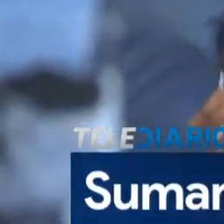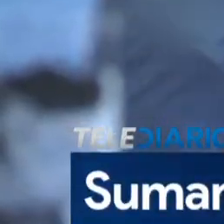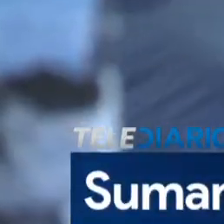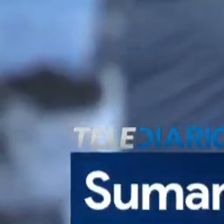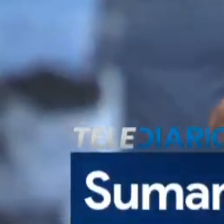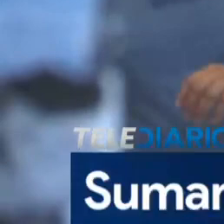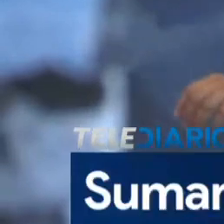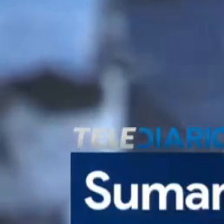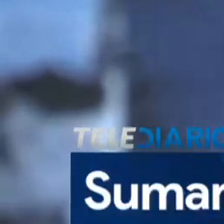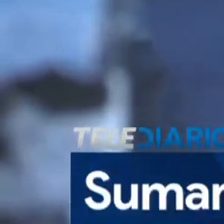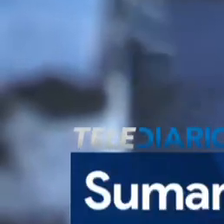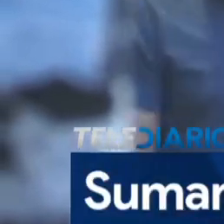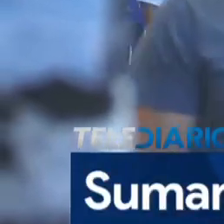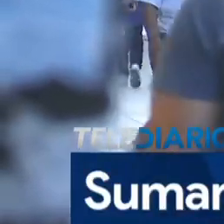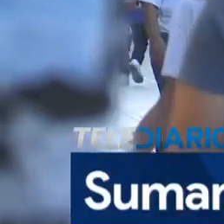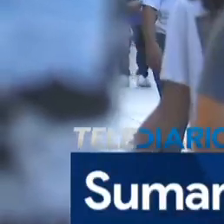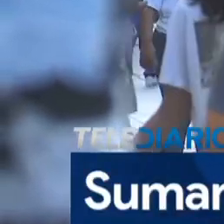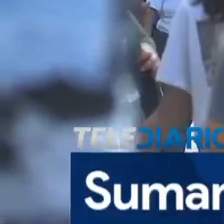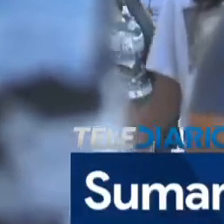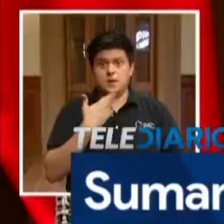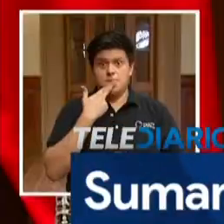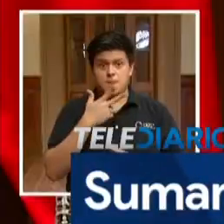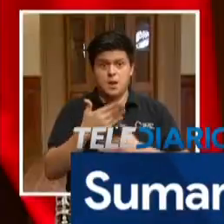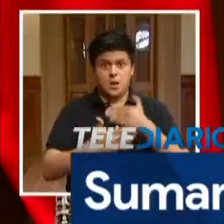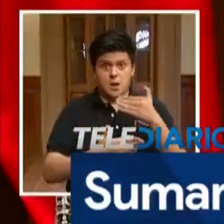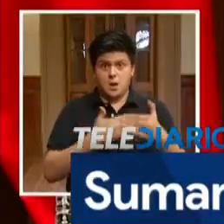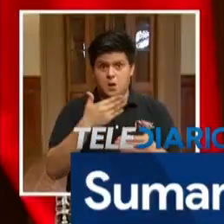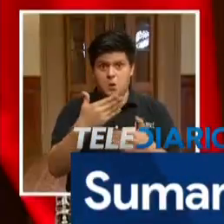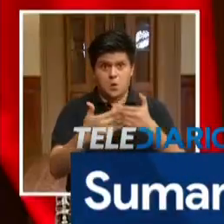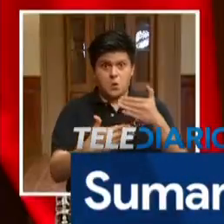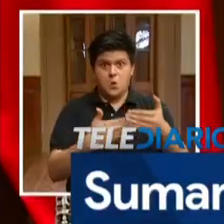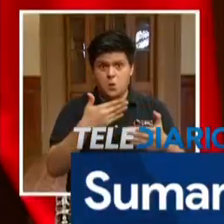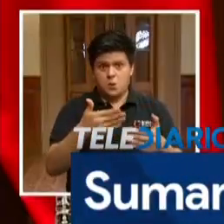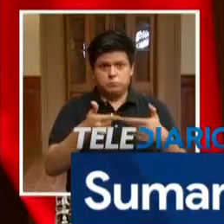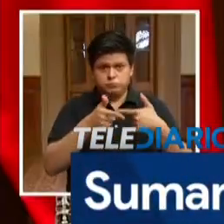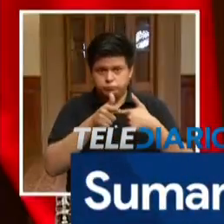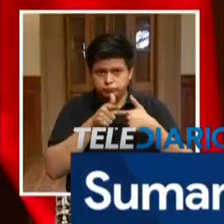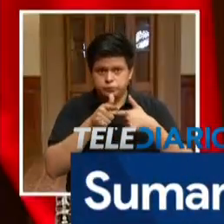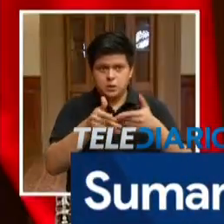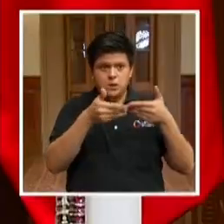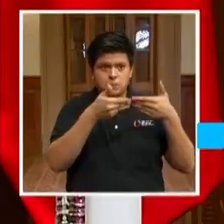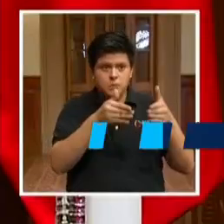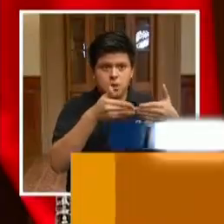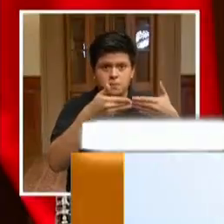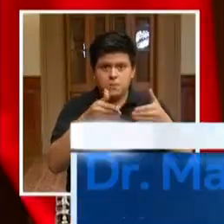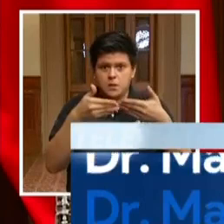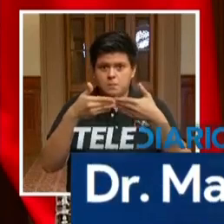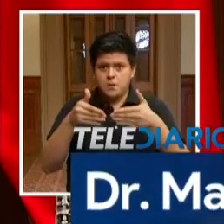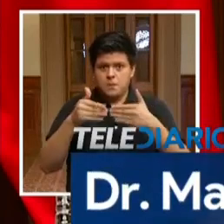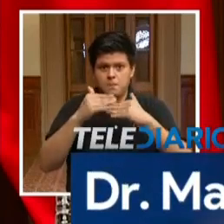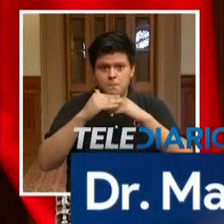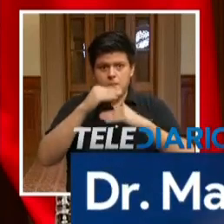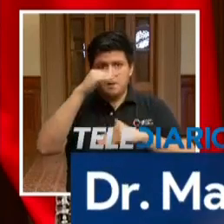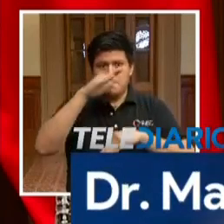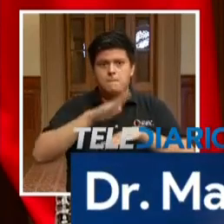podrían levantarse el resto de las restricciones vamos a seguir abriendo aforo